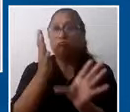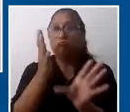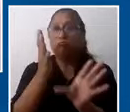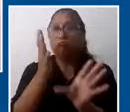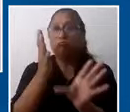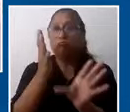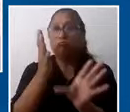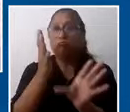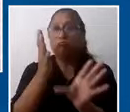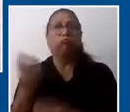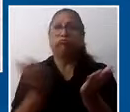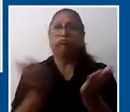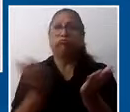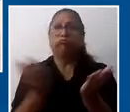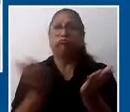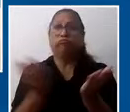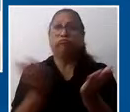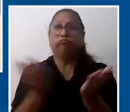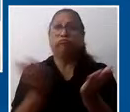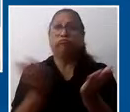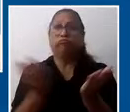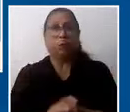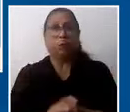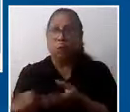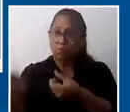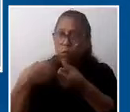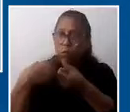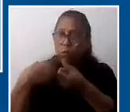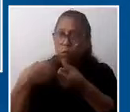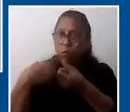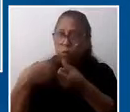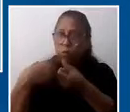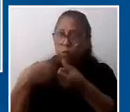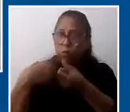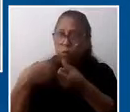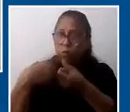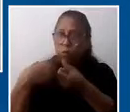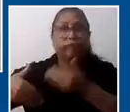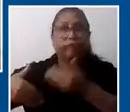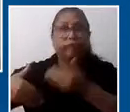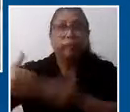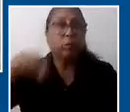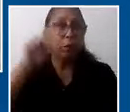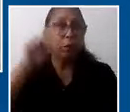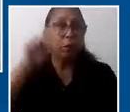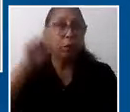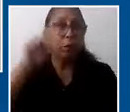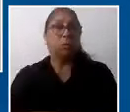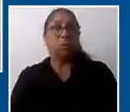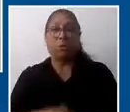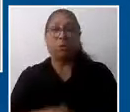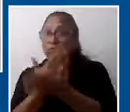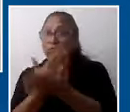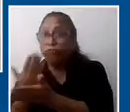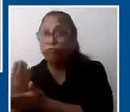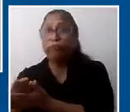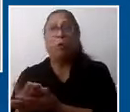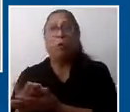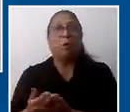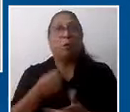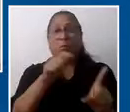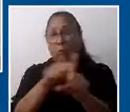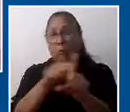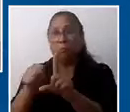o el psicólogo del colegio debe participar de todos los procedimientos necesarios gratuitamente, evidentemente, es parte inherente al